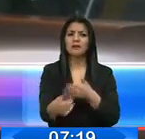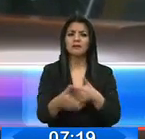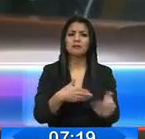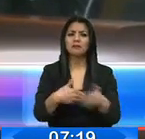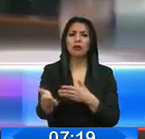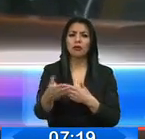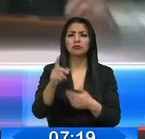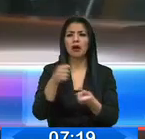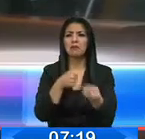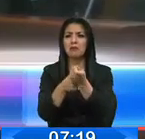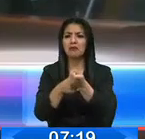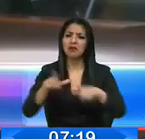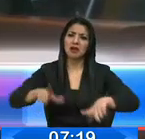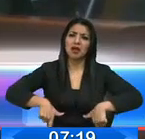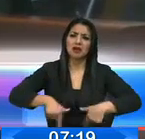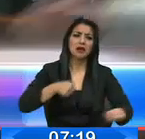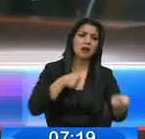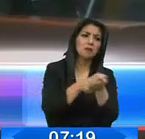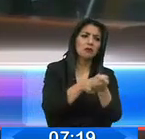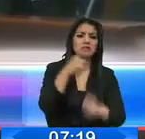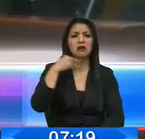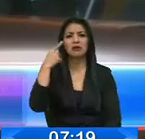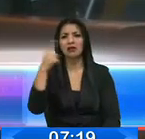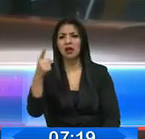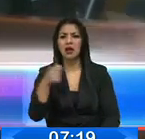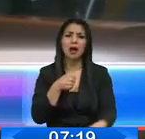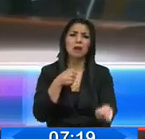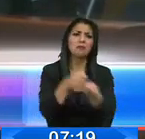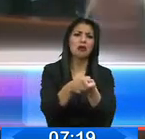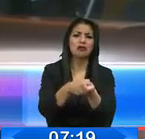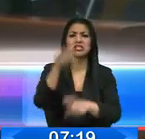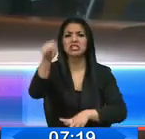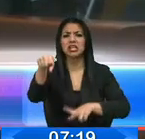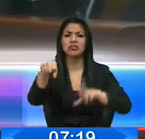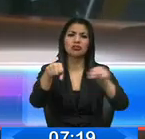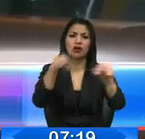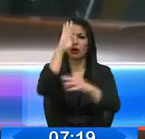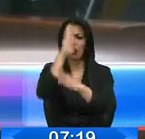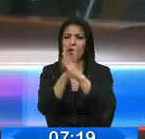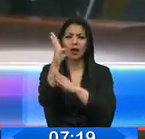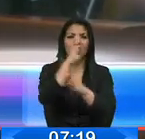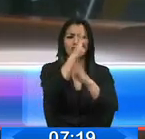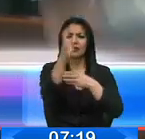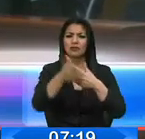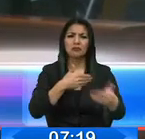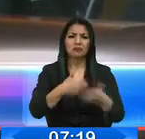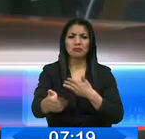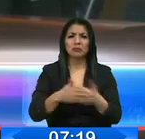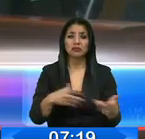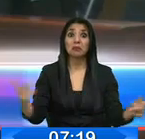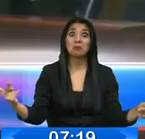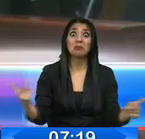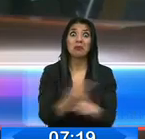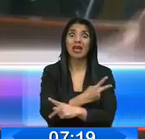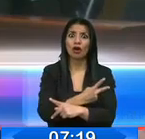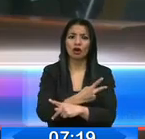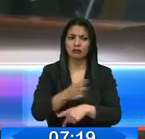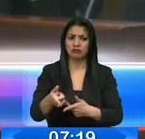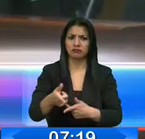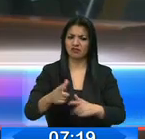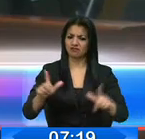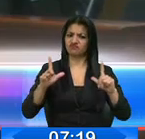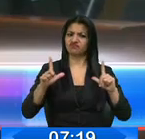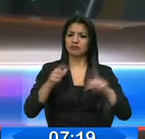es morenista, si es correísta, si es leal a Correa, si es leal a Moreno. Peor si es leal al poder, que